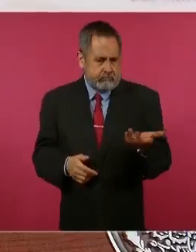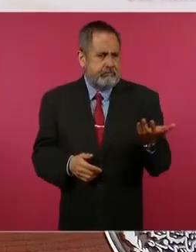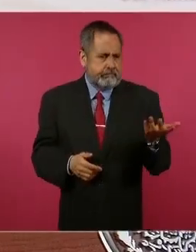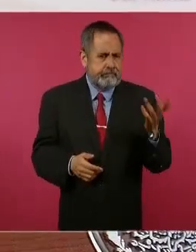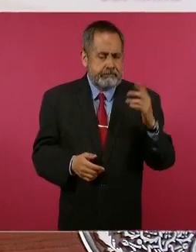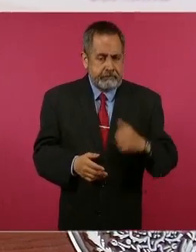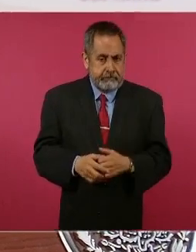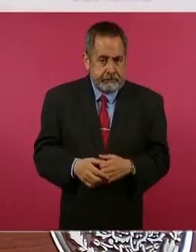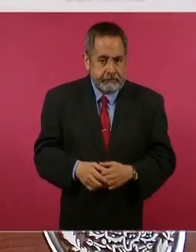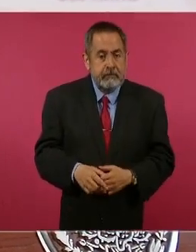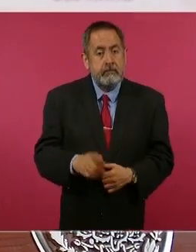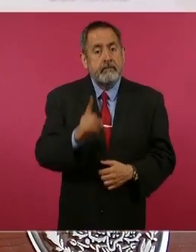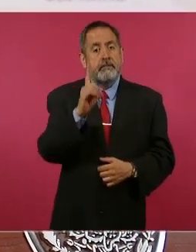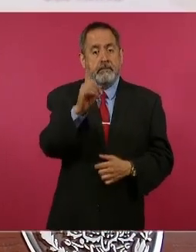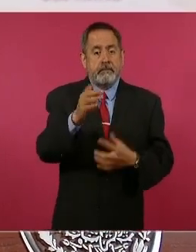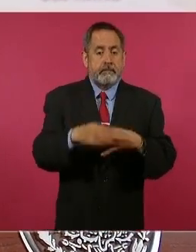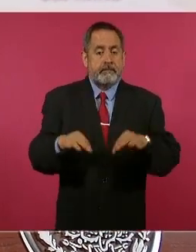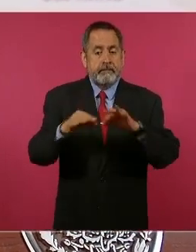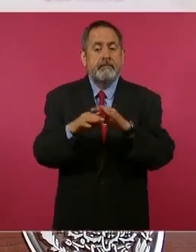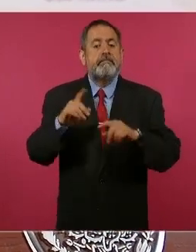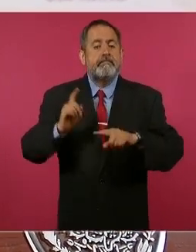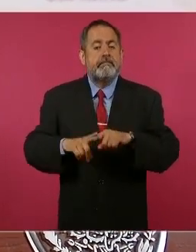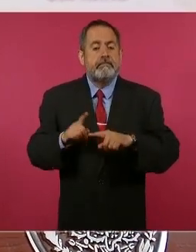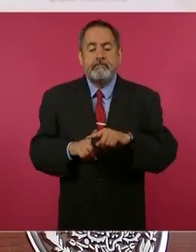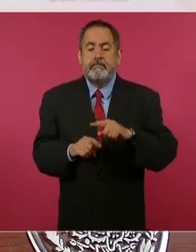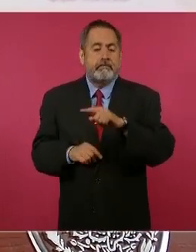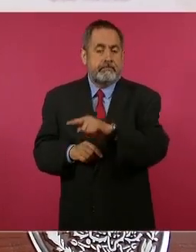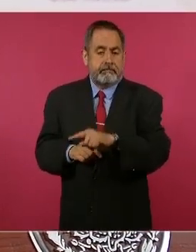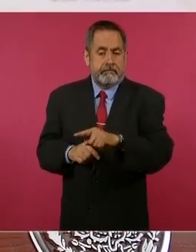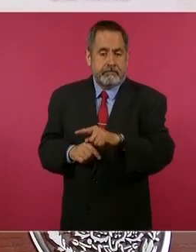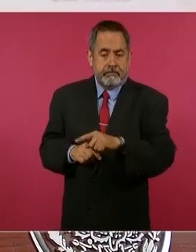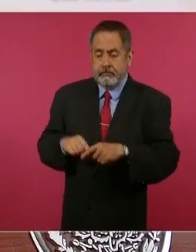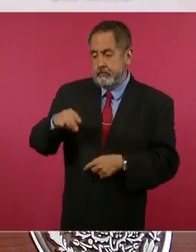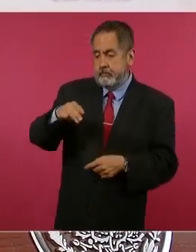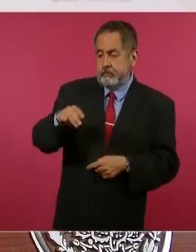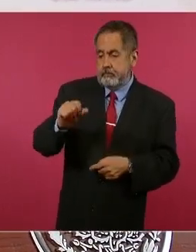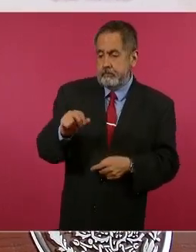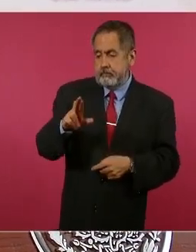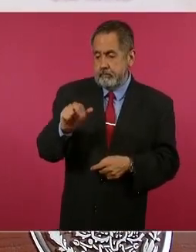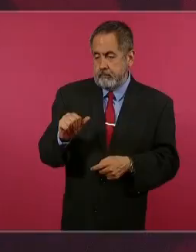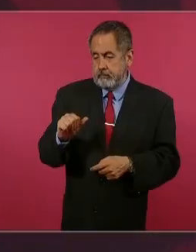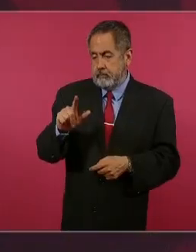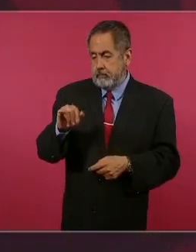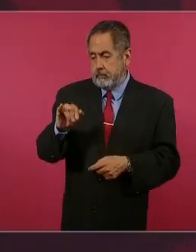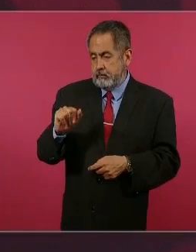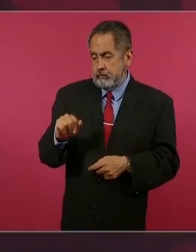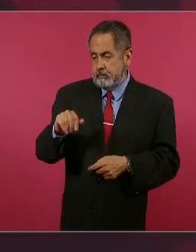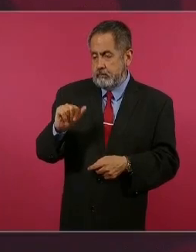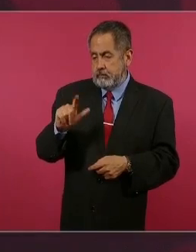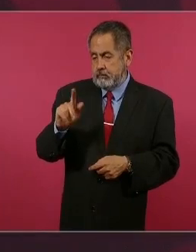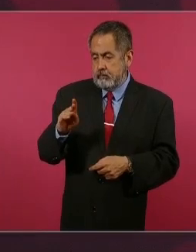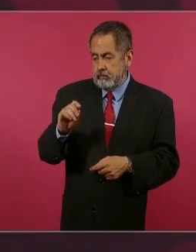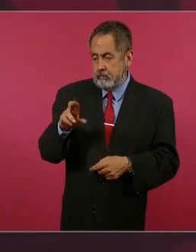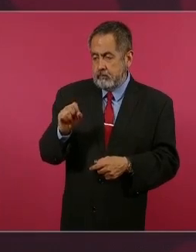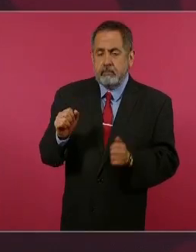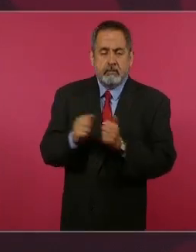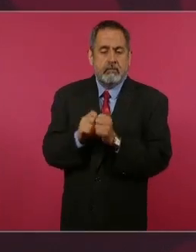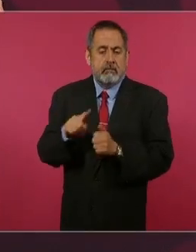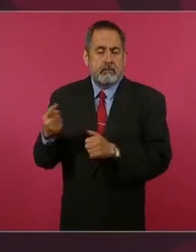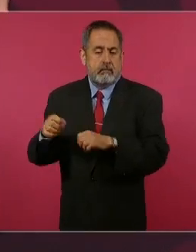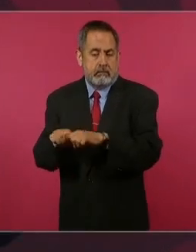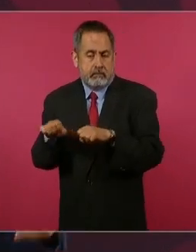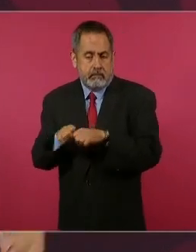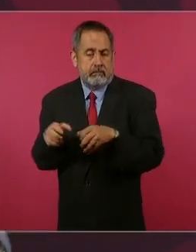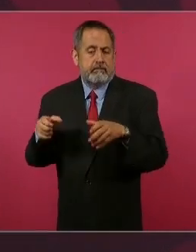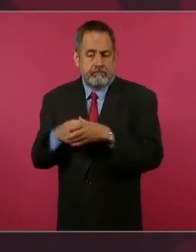fue muy importante el papel de María Luisa Alvarez y de su equipo. Y aquí voy a ir